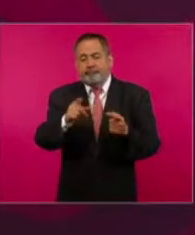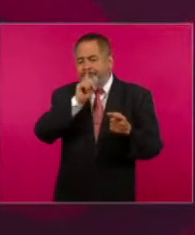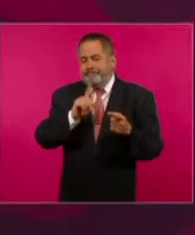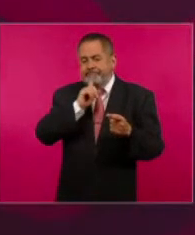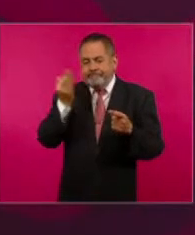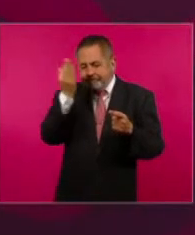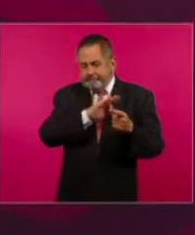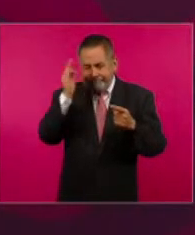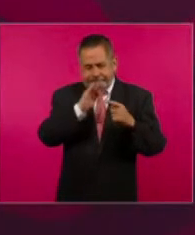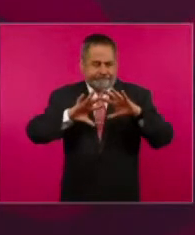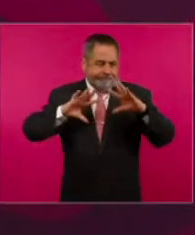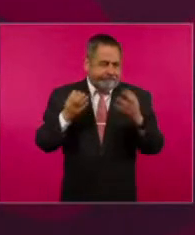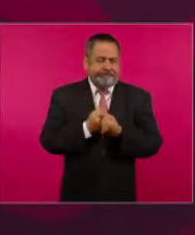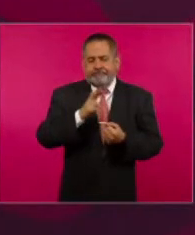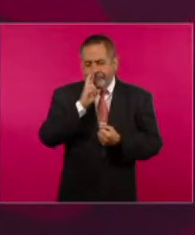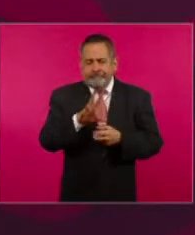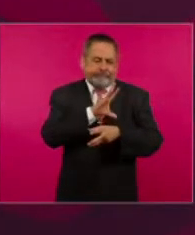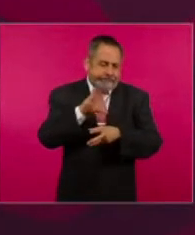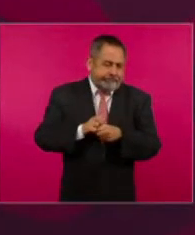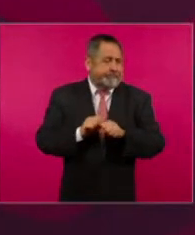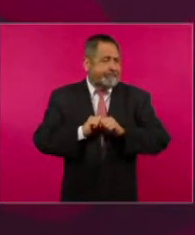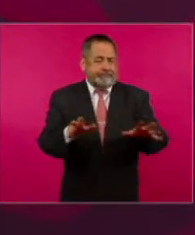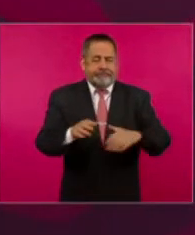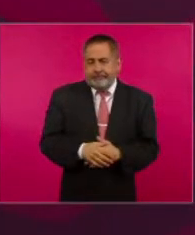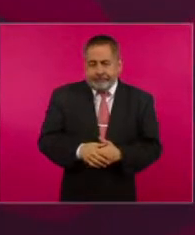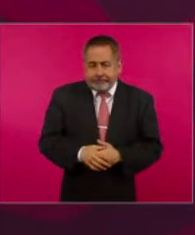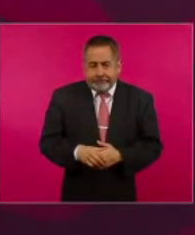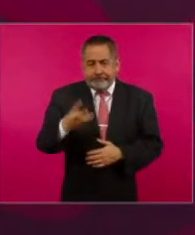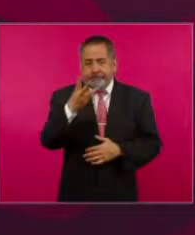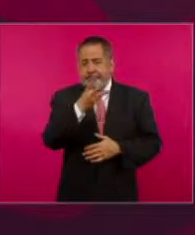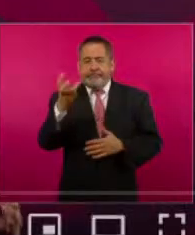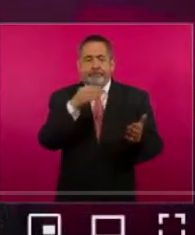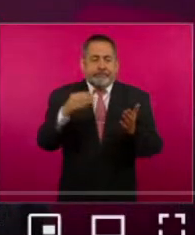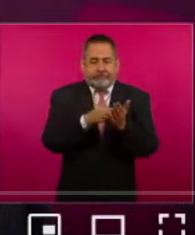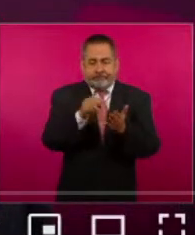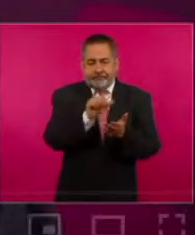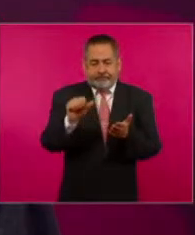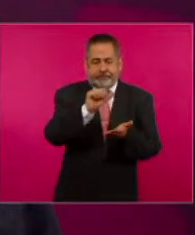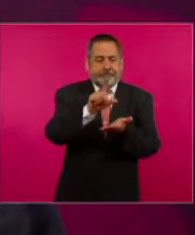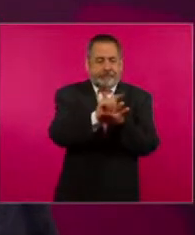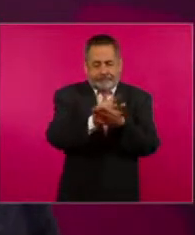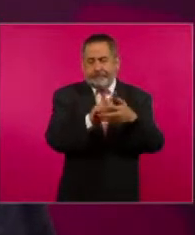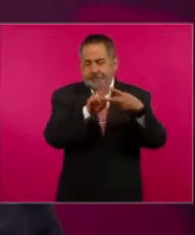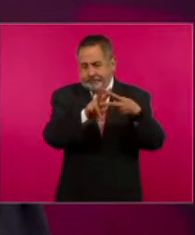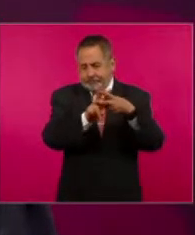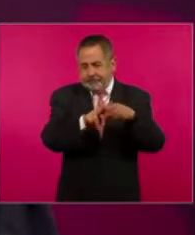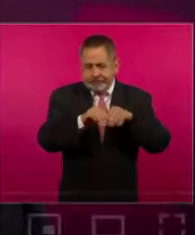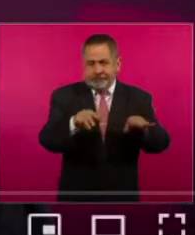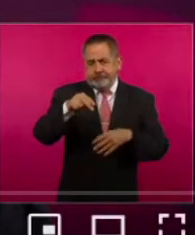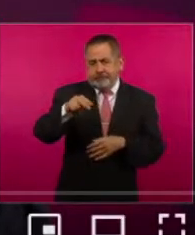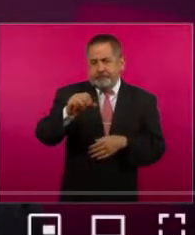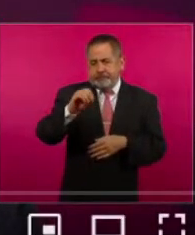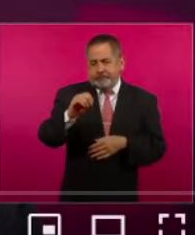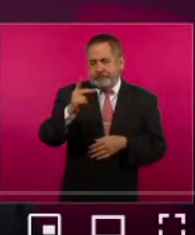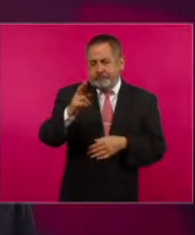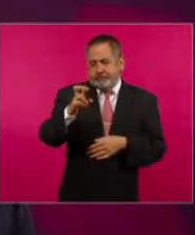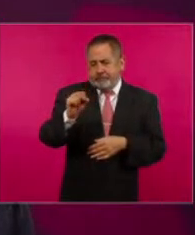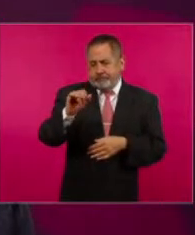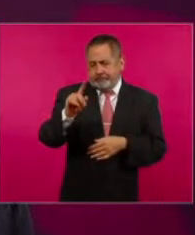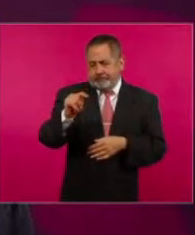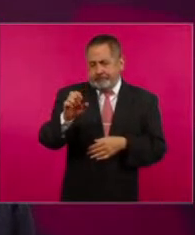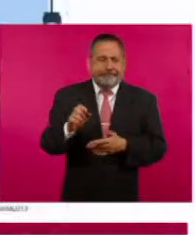menciones, respuestas y retweets. Por parte de más de 300 mil cuentas únicas usando hashtags como narcopresidente AMLO y al